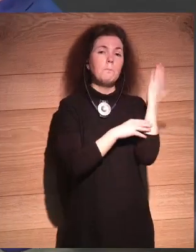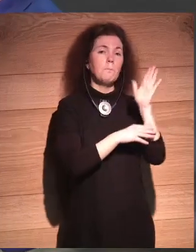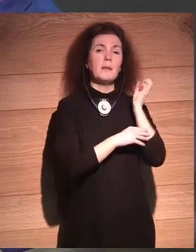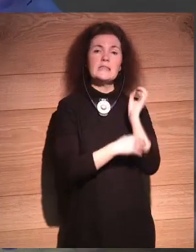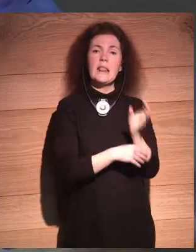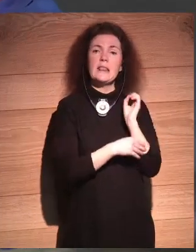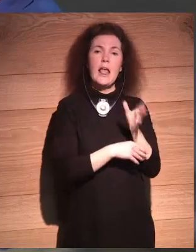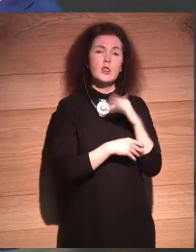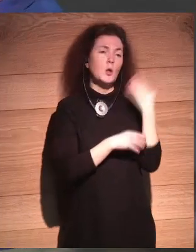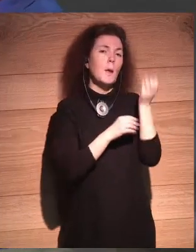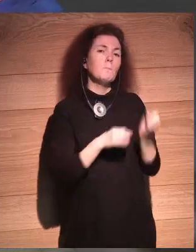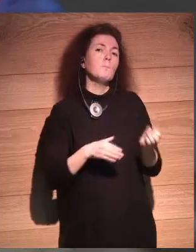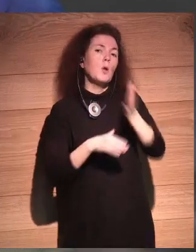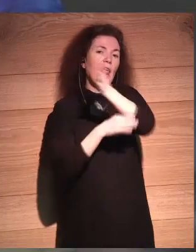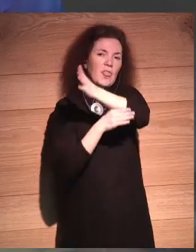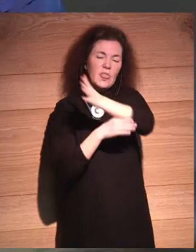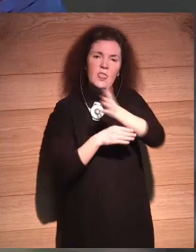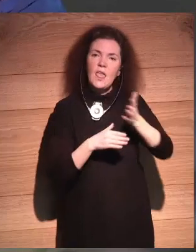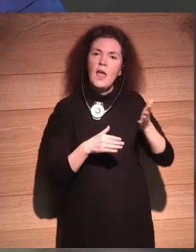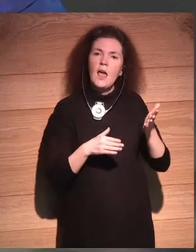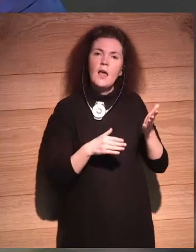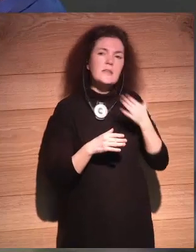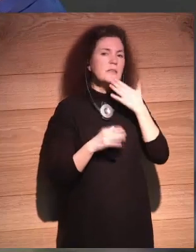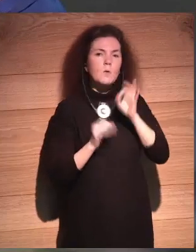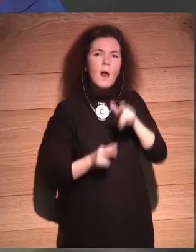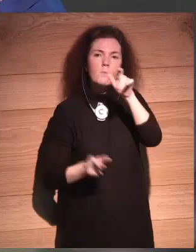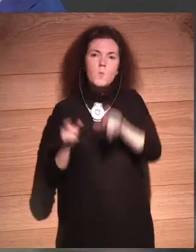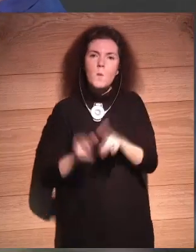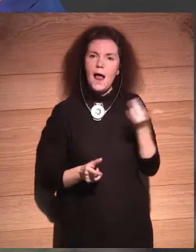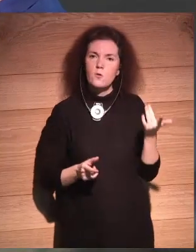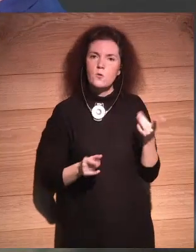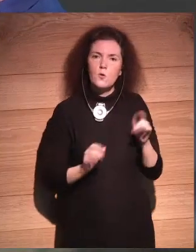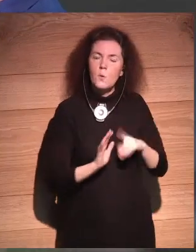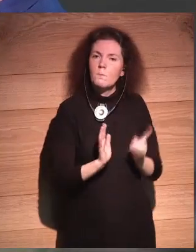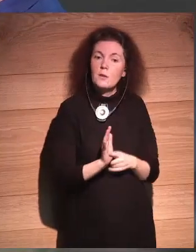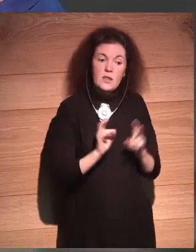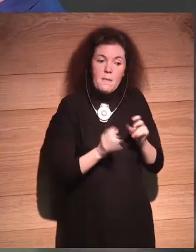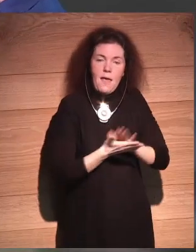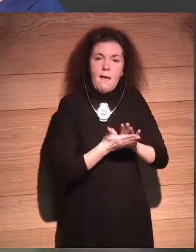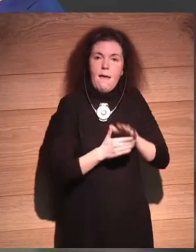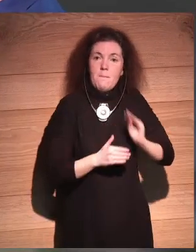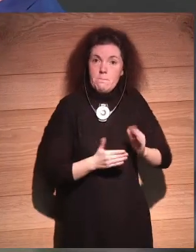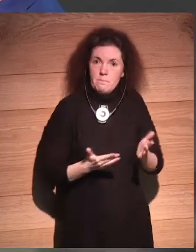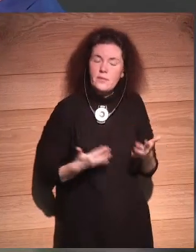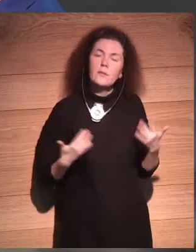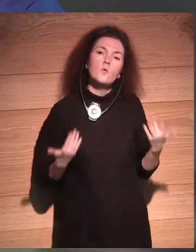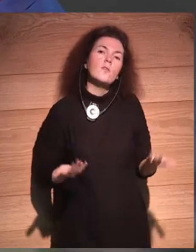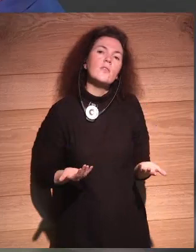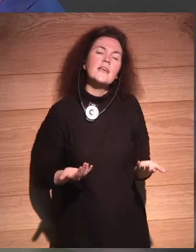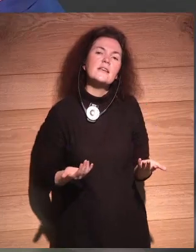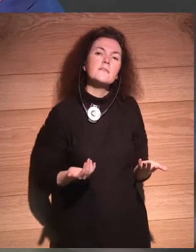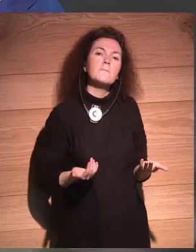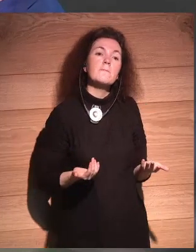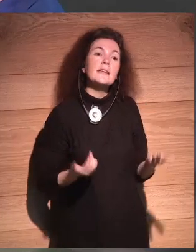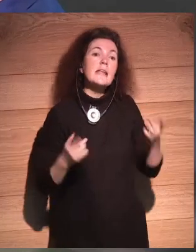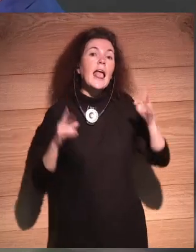presentación, una ponencia como un ser humano, completamente como un ser humano sobre el tema. Entonces, si